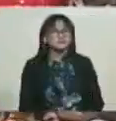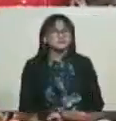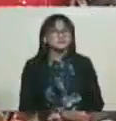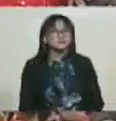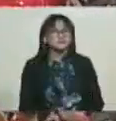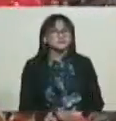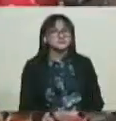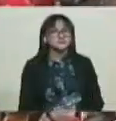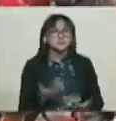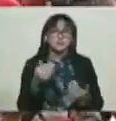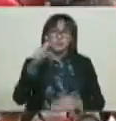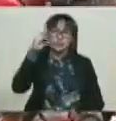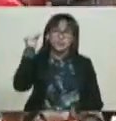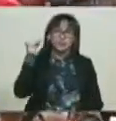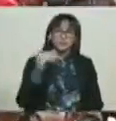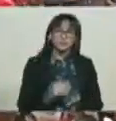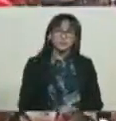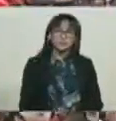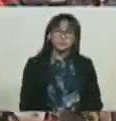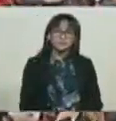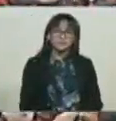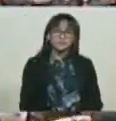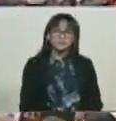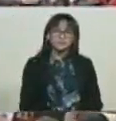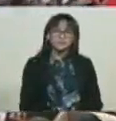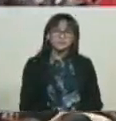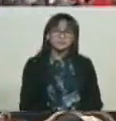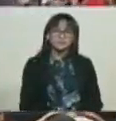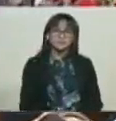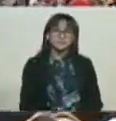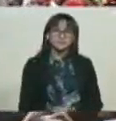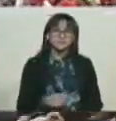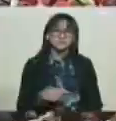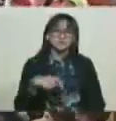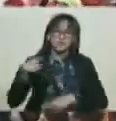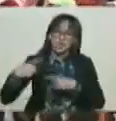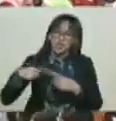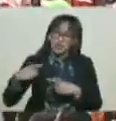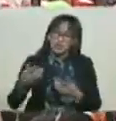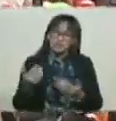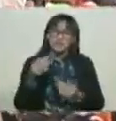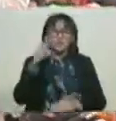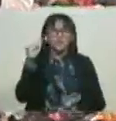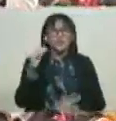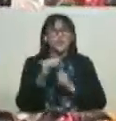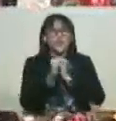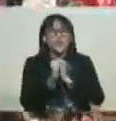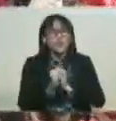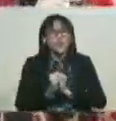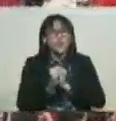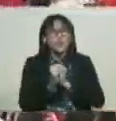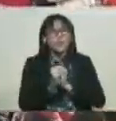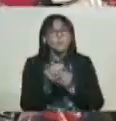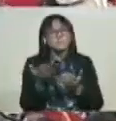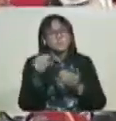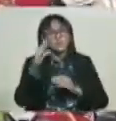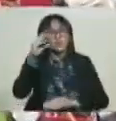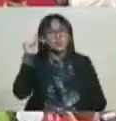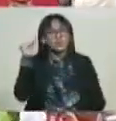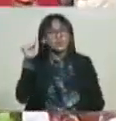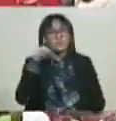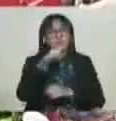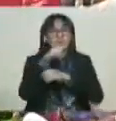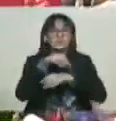yo le pido a dios todos los días o dos y le pido a dios la